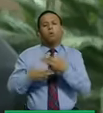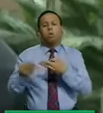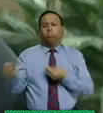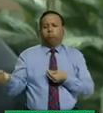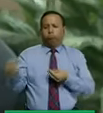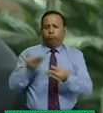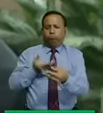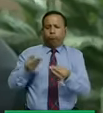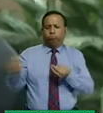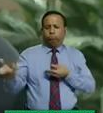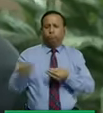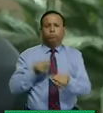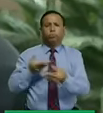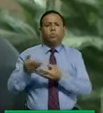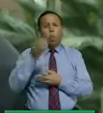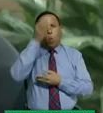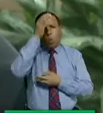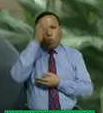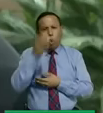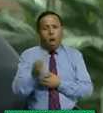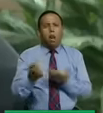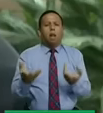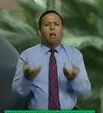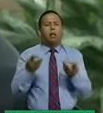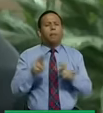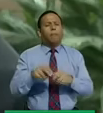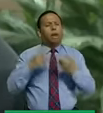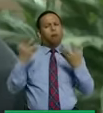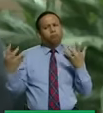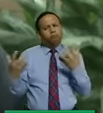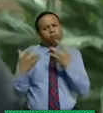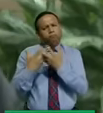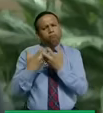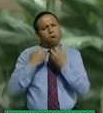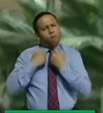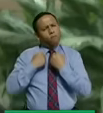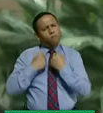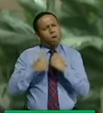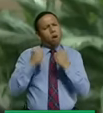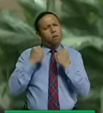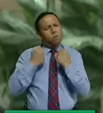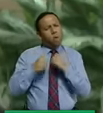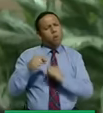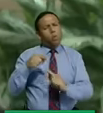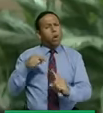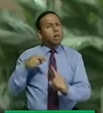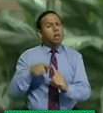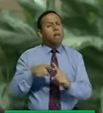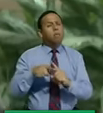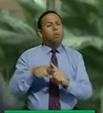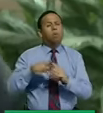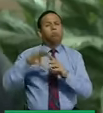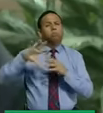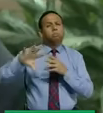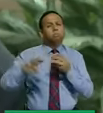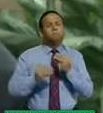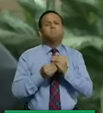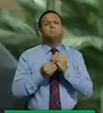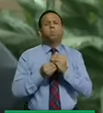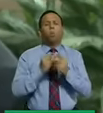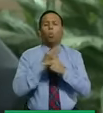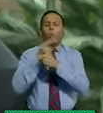intercambio cultural y unir esfuerzos para lograr retos globales como el cambio